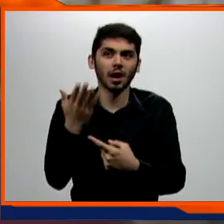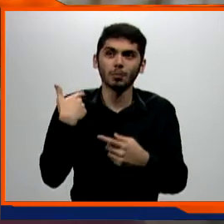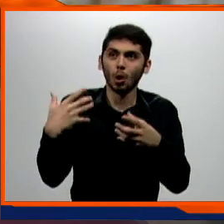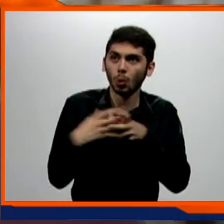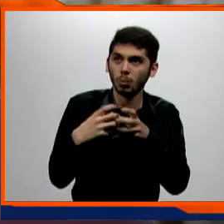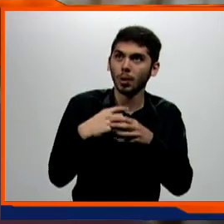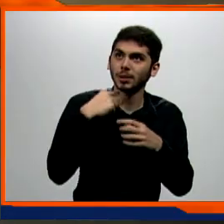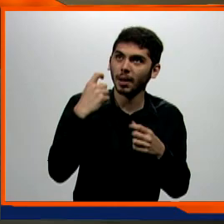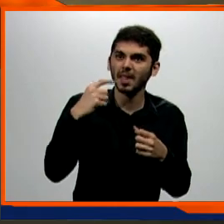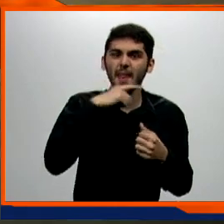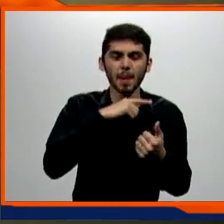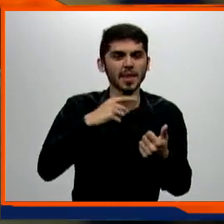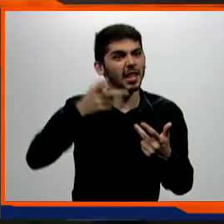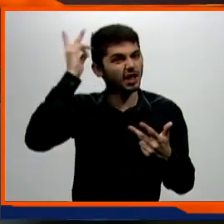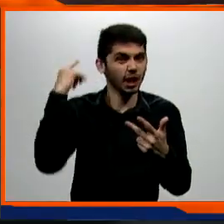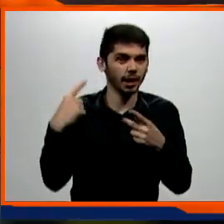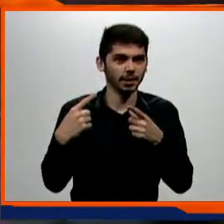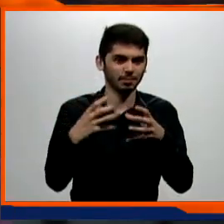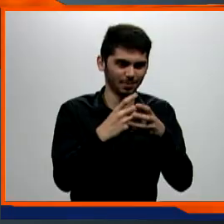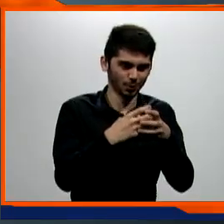Alemania y Chile.